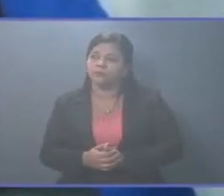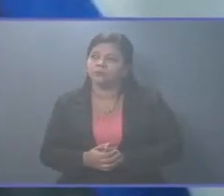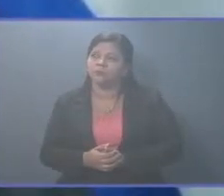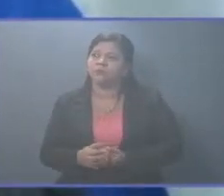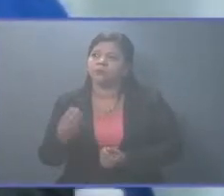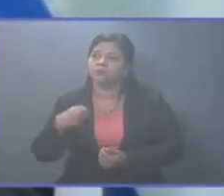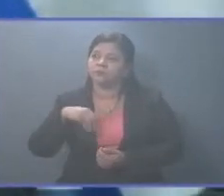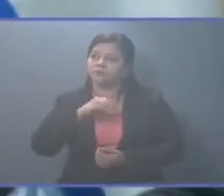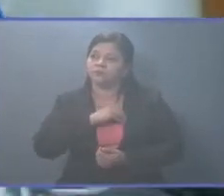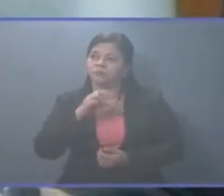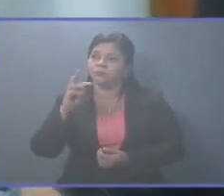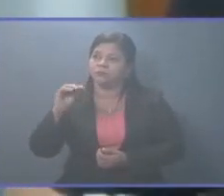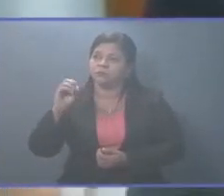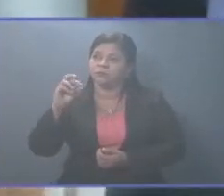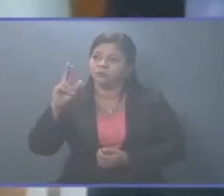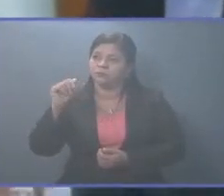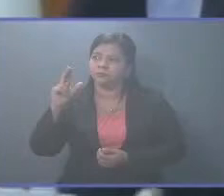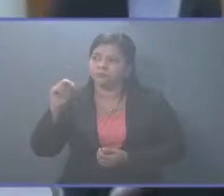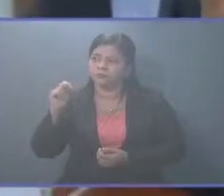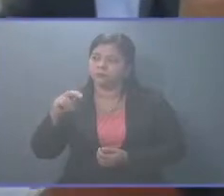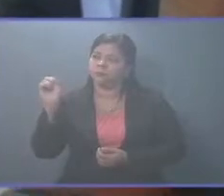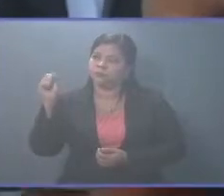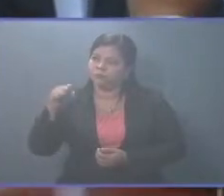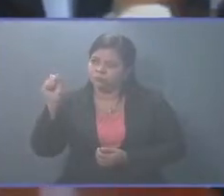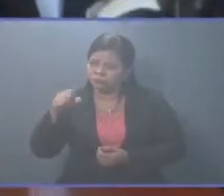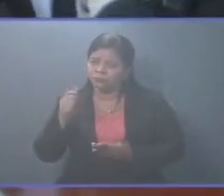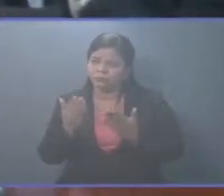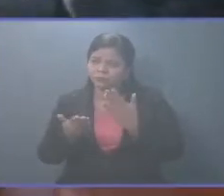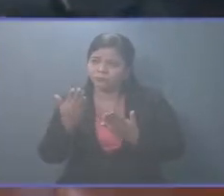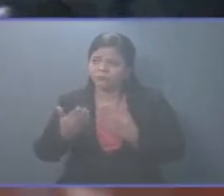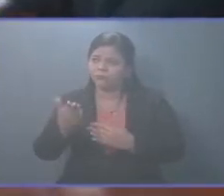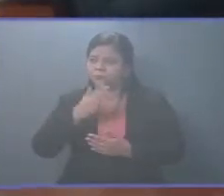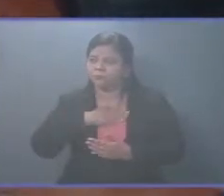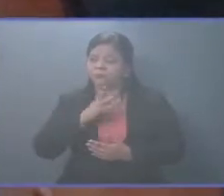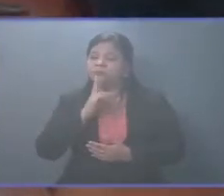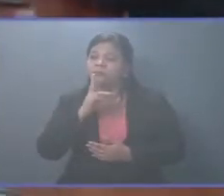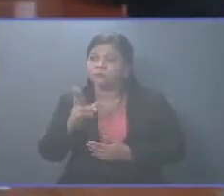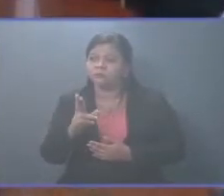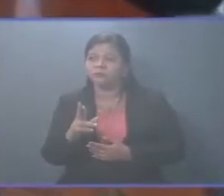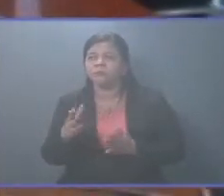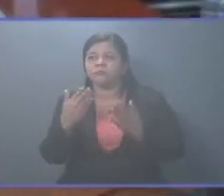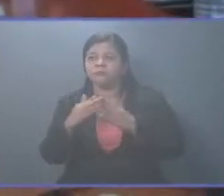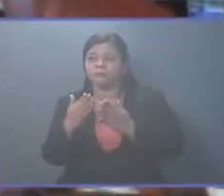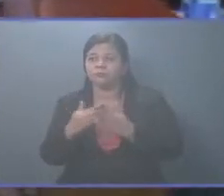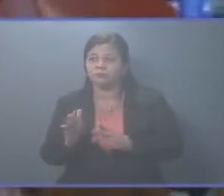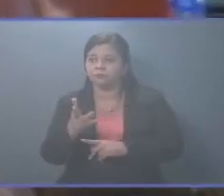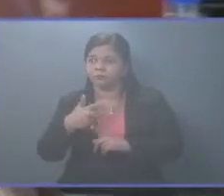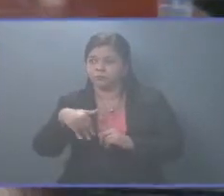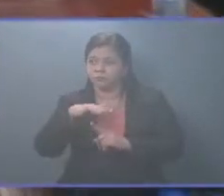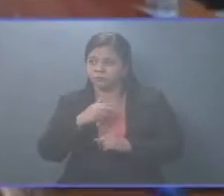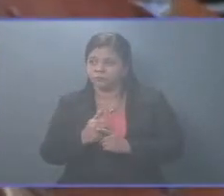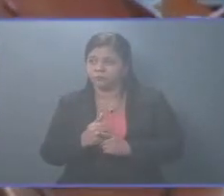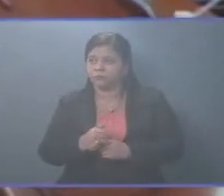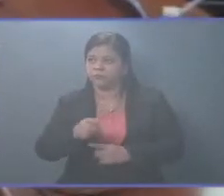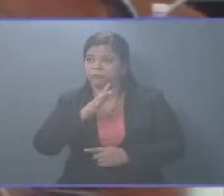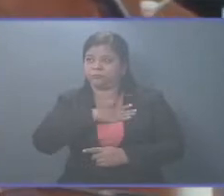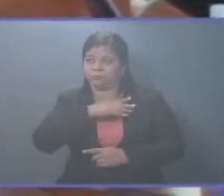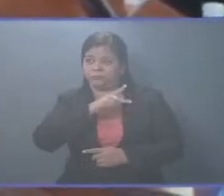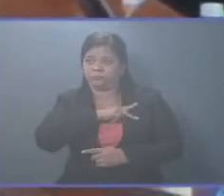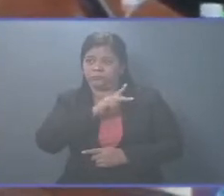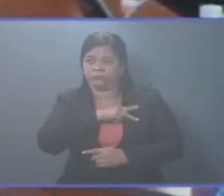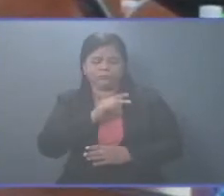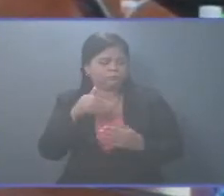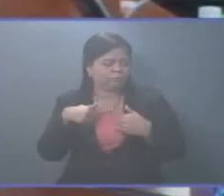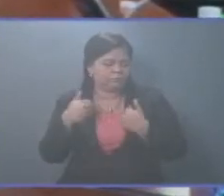Doctor Morales. Tal vez mi respuesta lleva, hay varias situaciones. Personalmente, no hay una